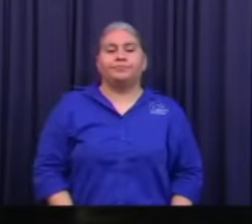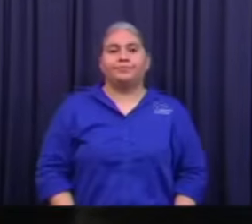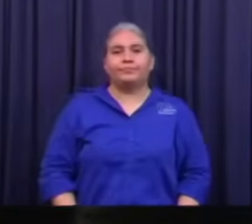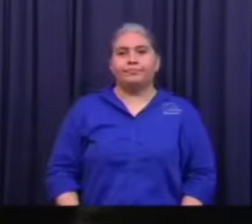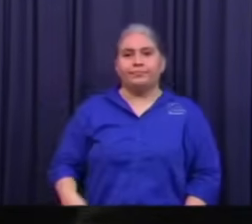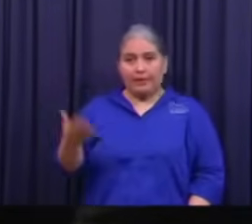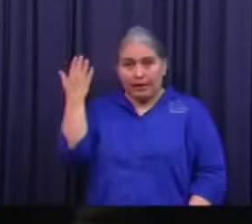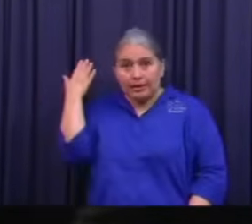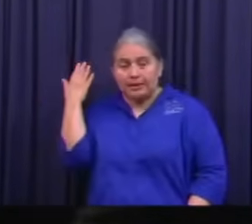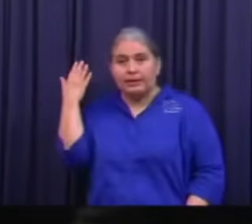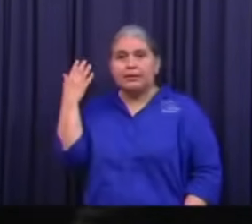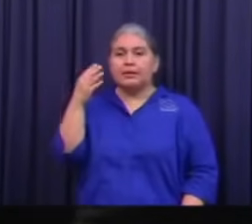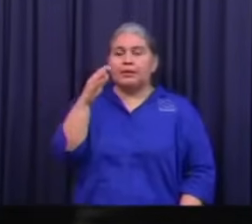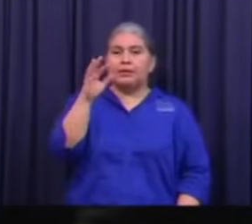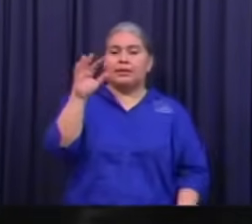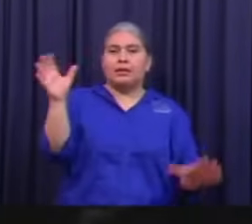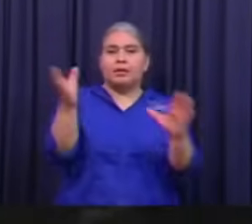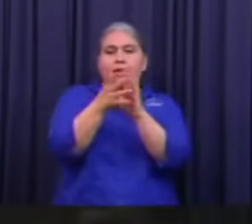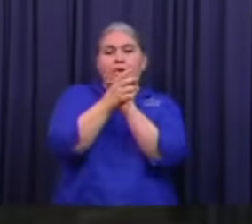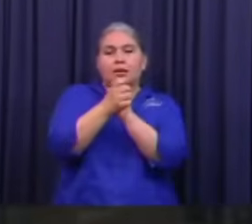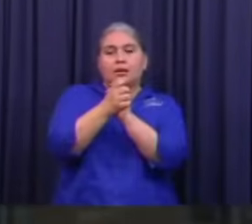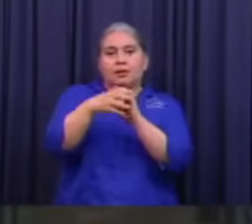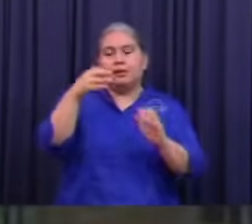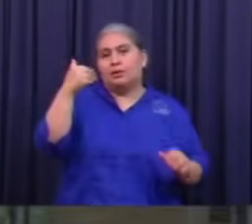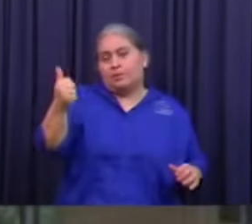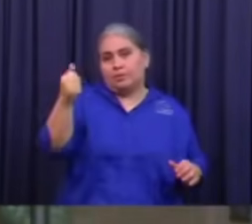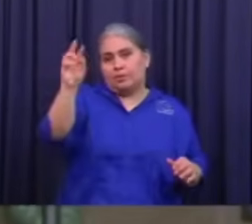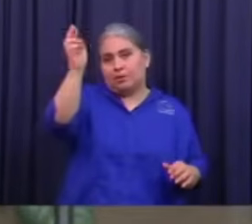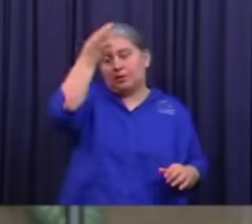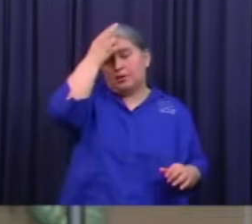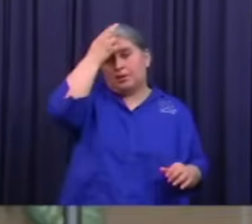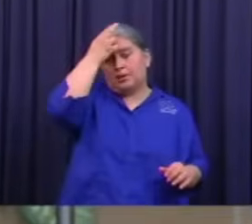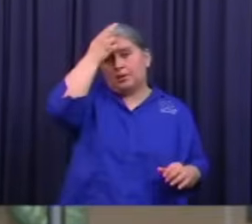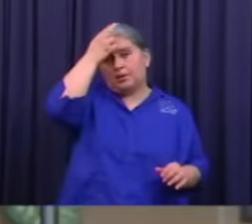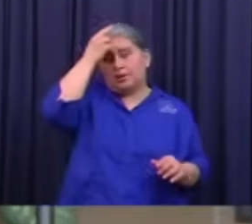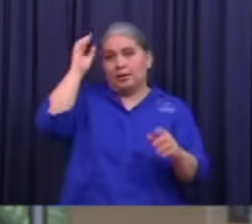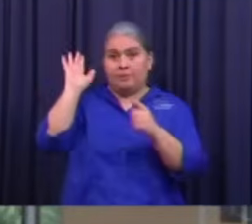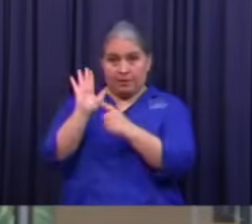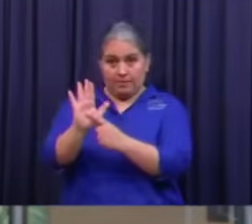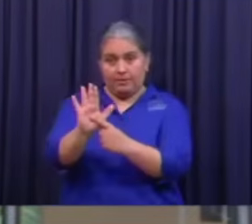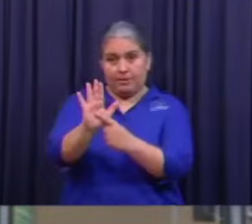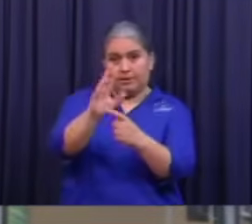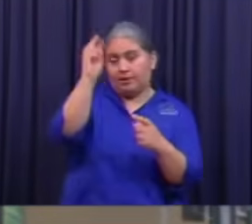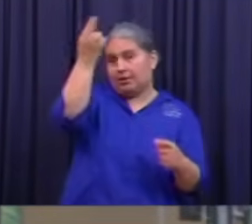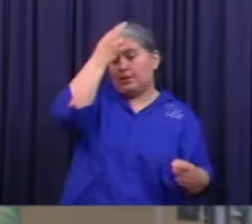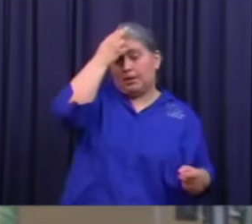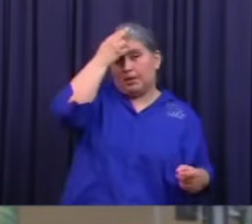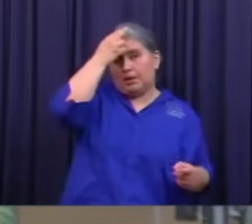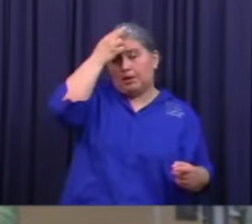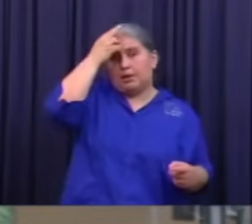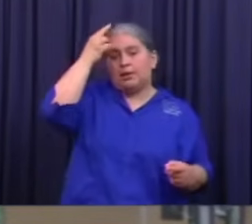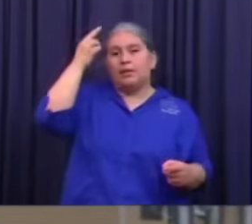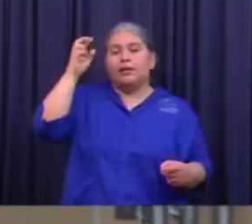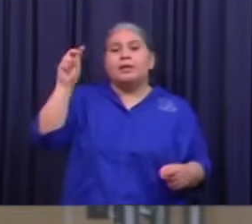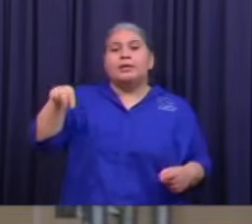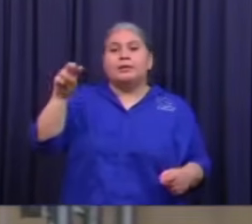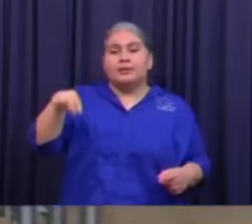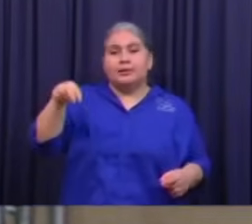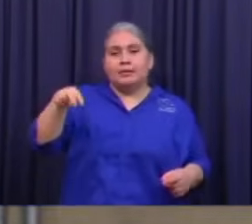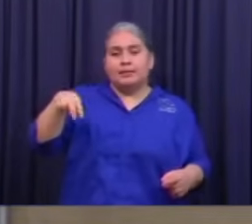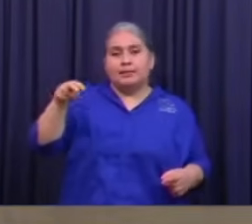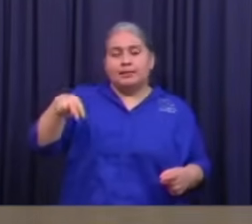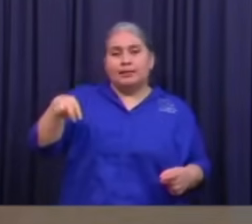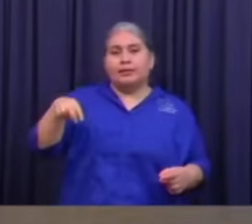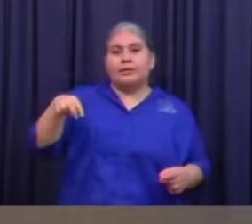Rey para poder llegar a su alcoba la tenían que llamar y este no